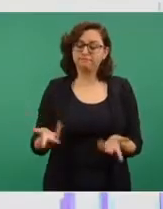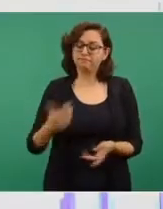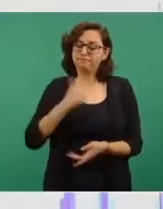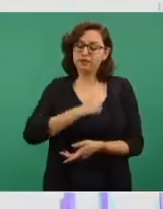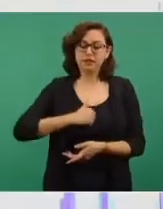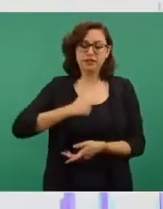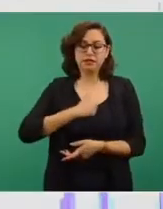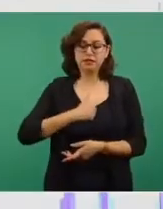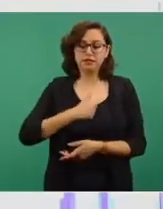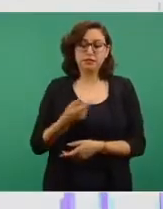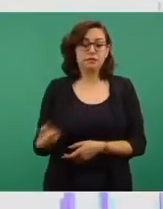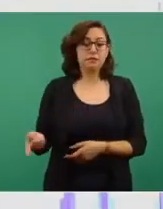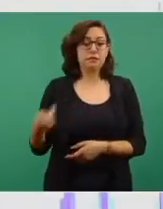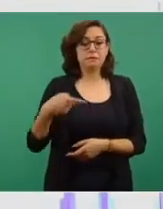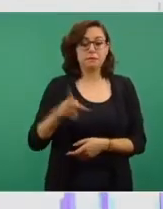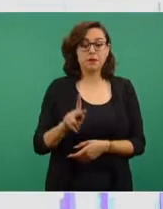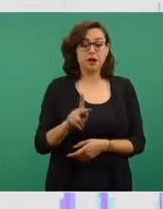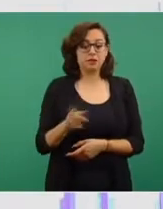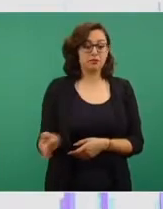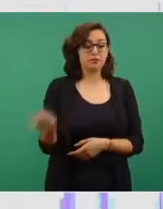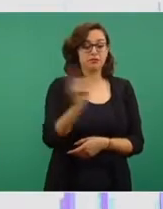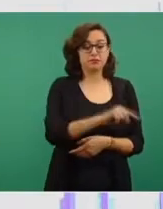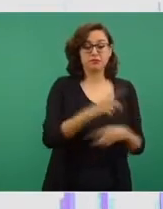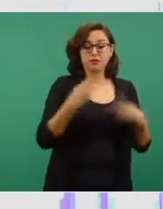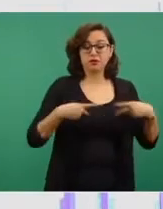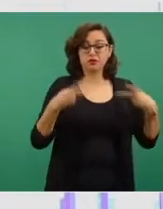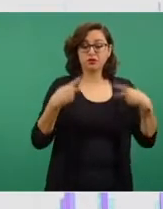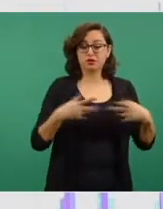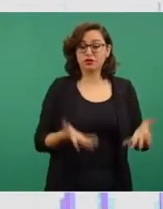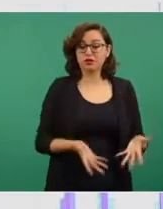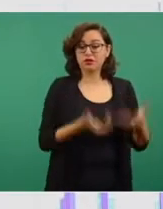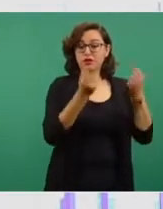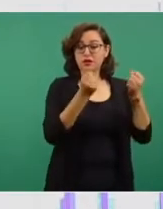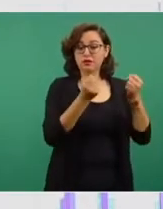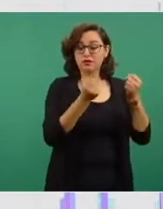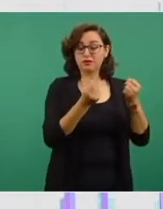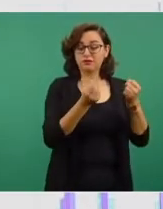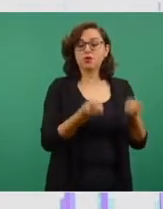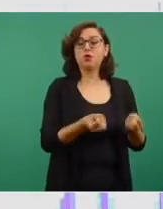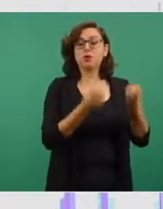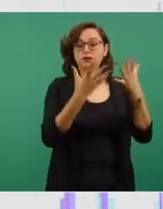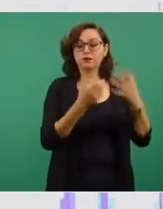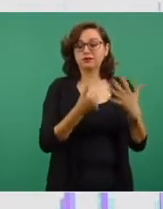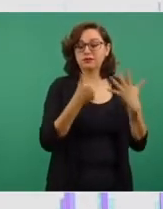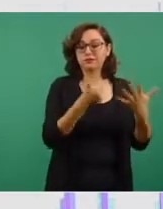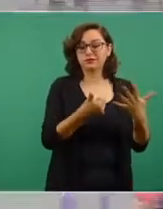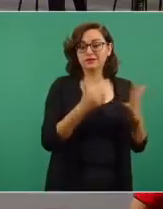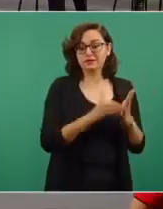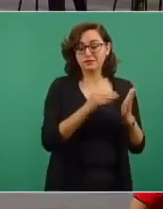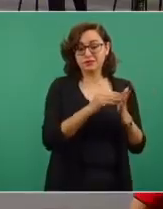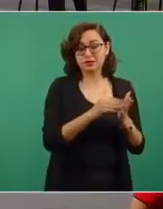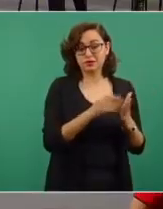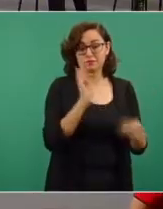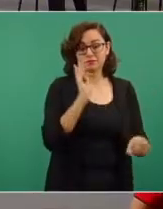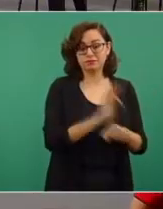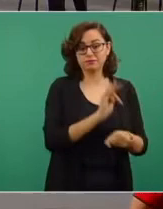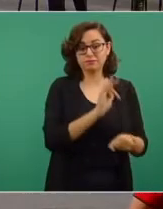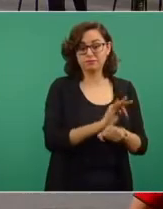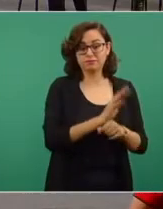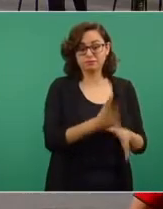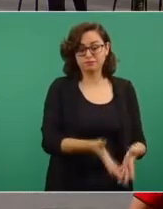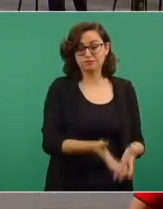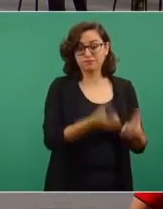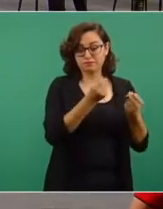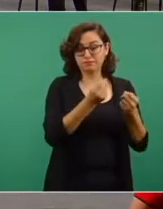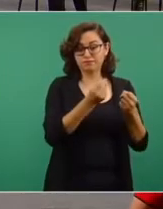viernes, 6,5 millones de personas vacunadas, tenemos 32 veces más vidas protegidas, vidas